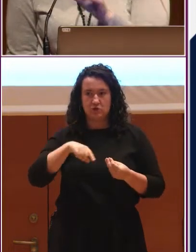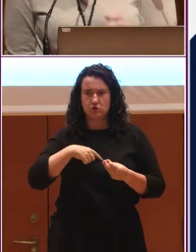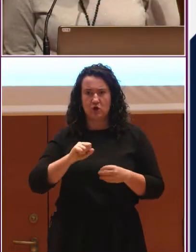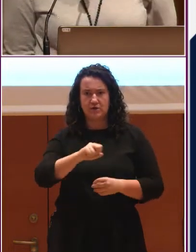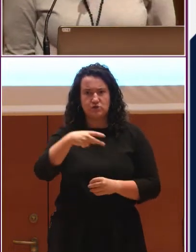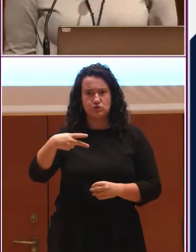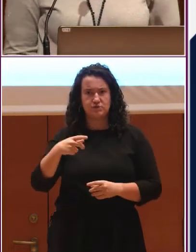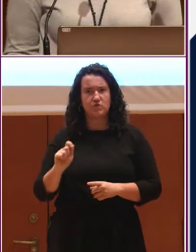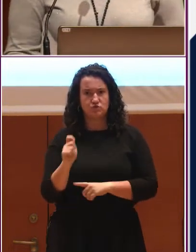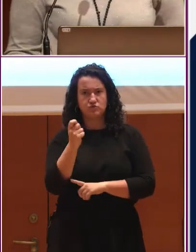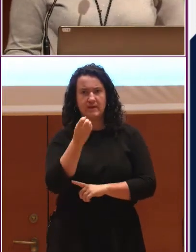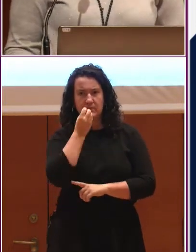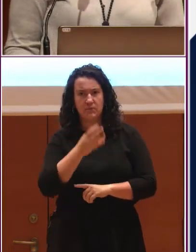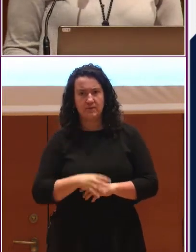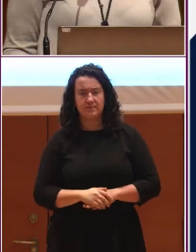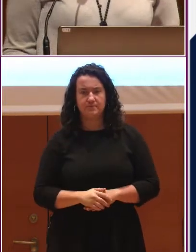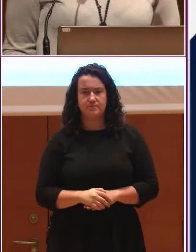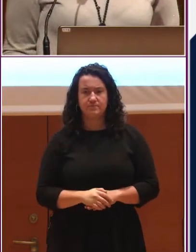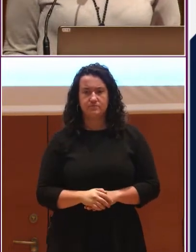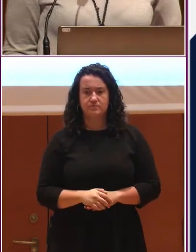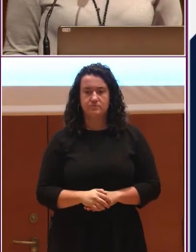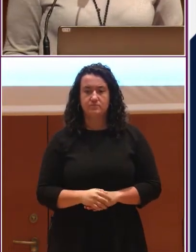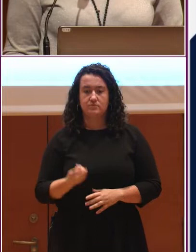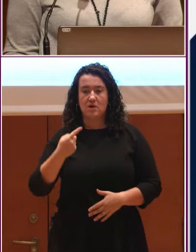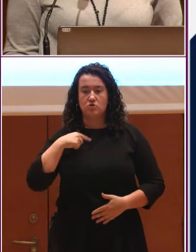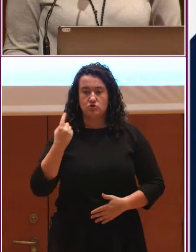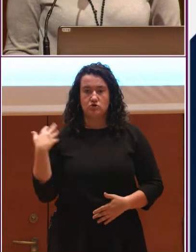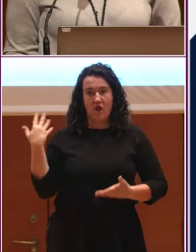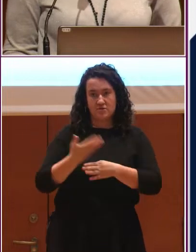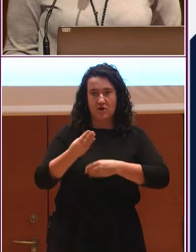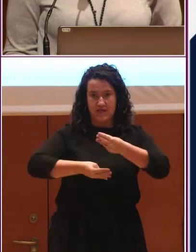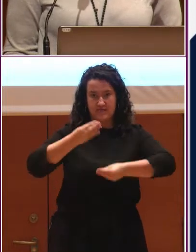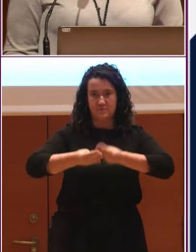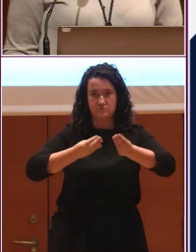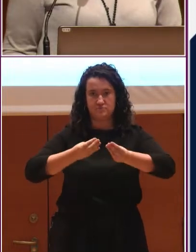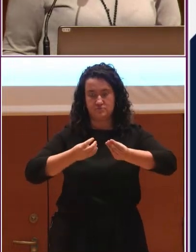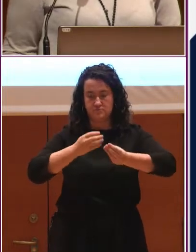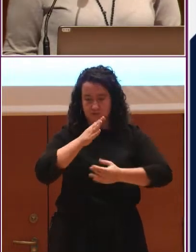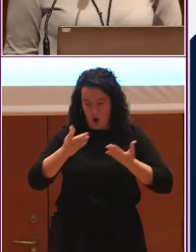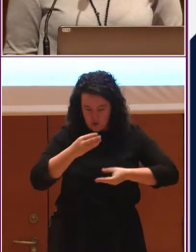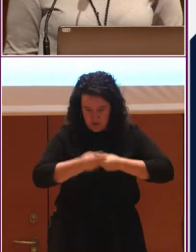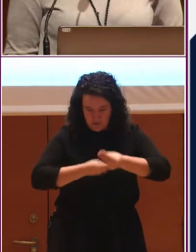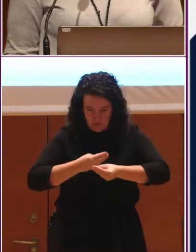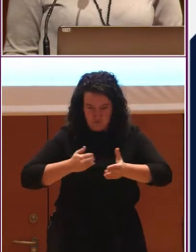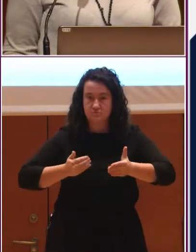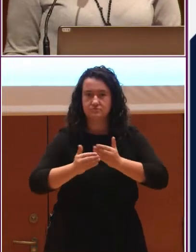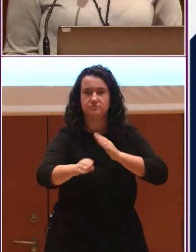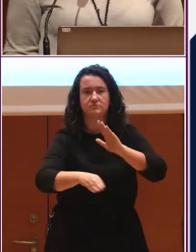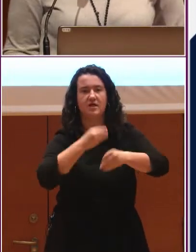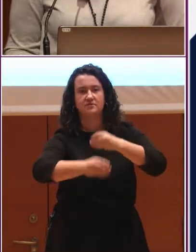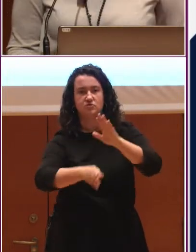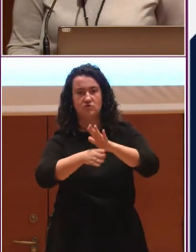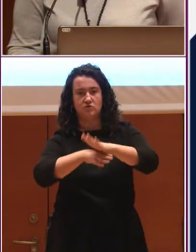no sé si de la mejor manera posible pero creo que los resultados son buenos